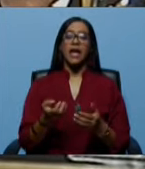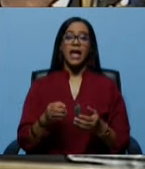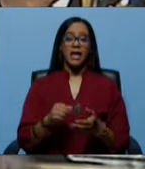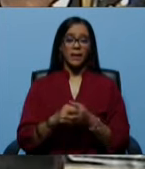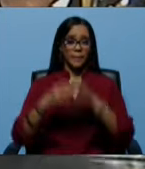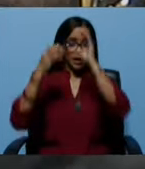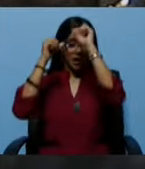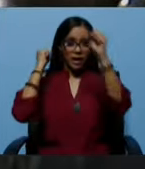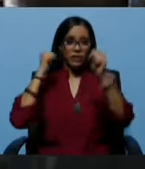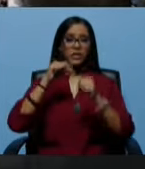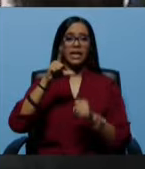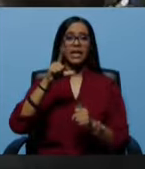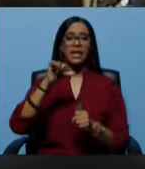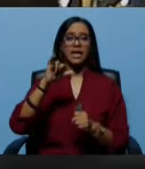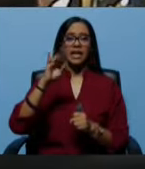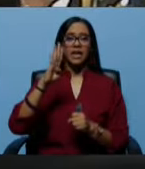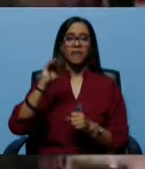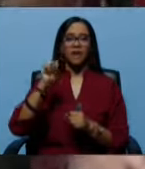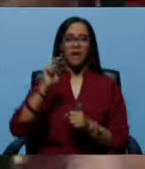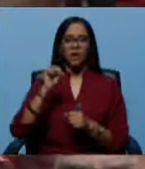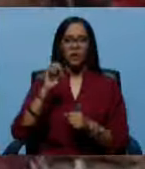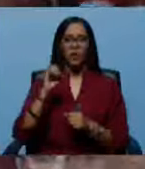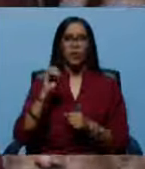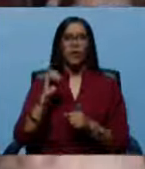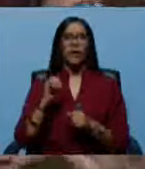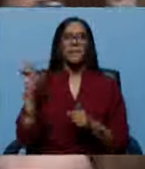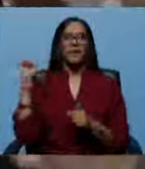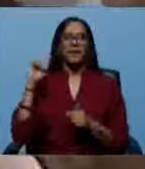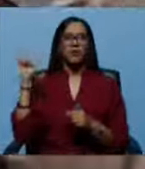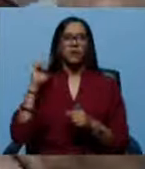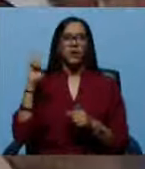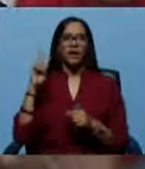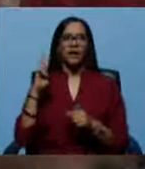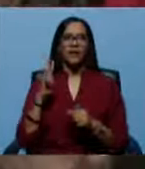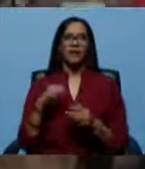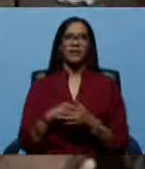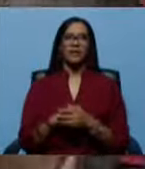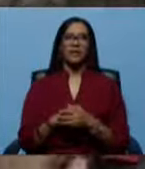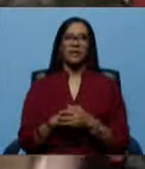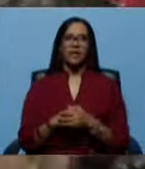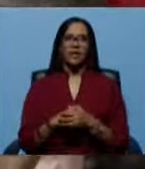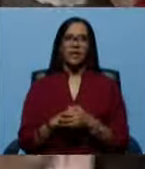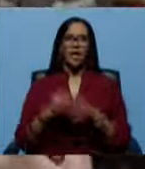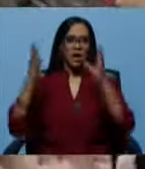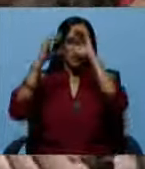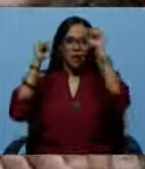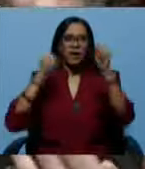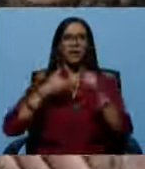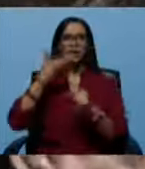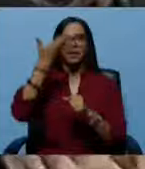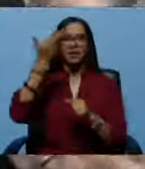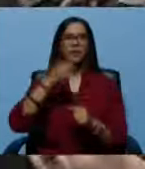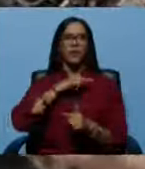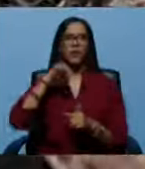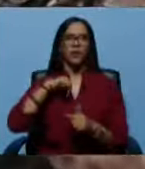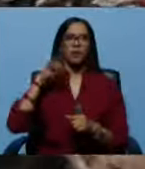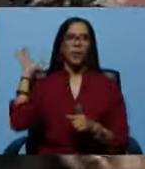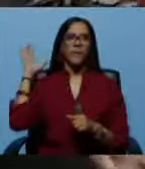Líbano en la República Bolivariana de Venezuela y decano de los embajadores árabes en nuestro país.